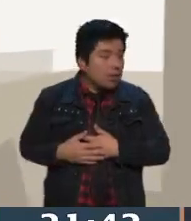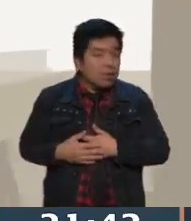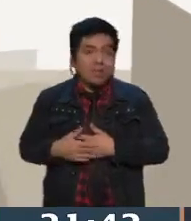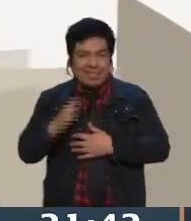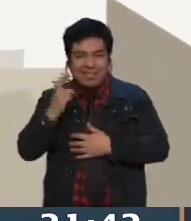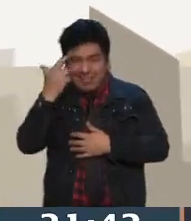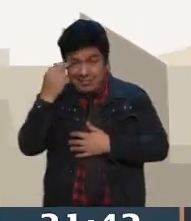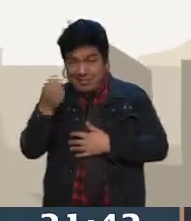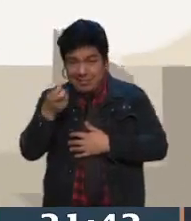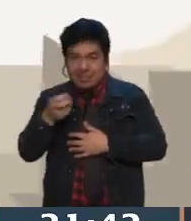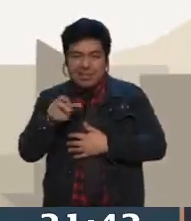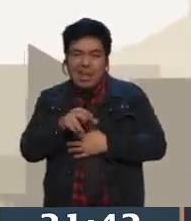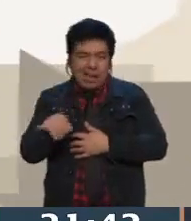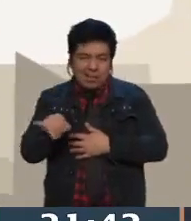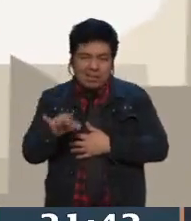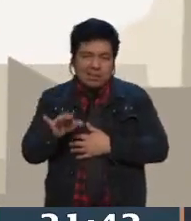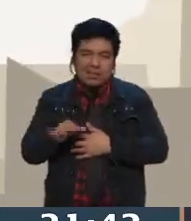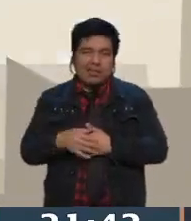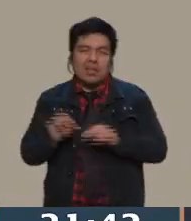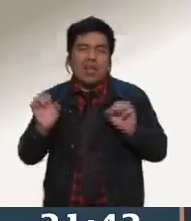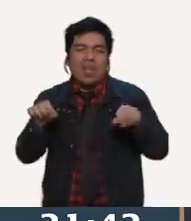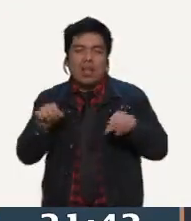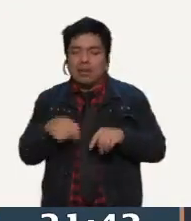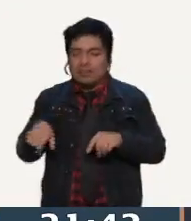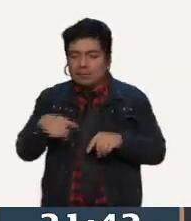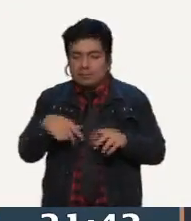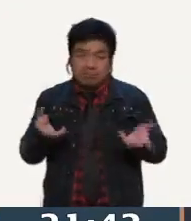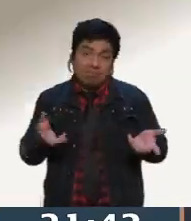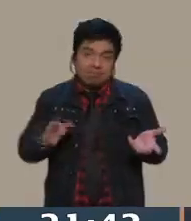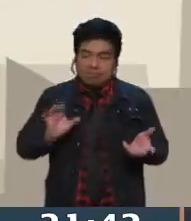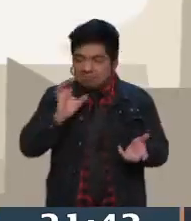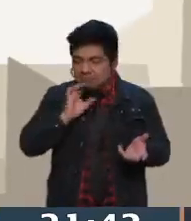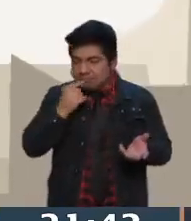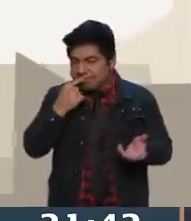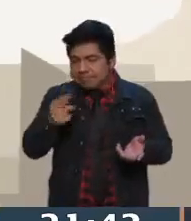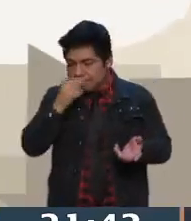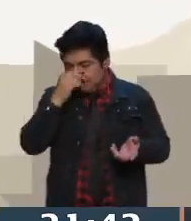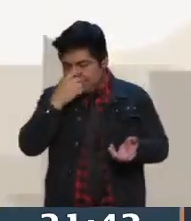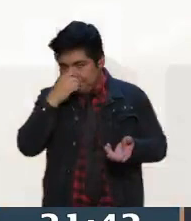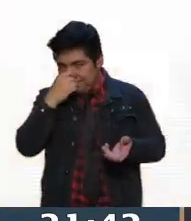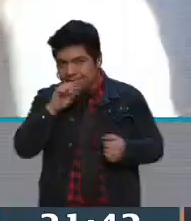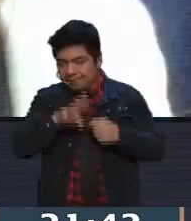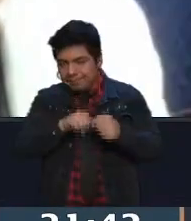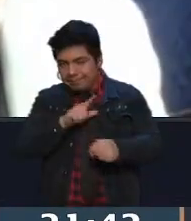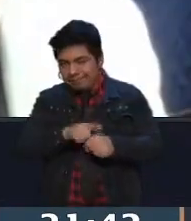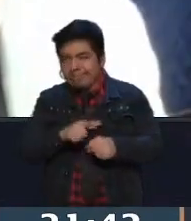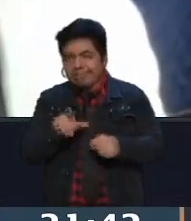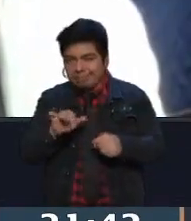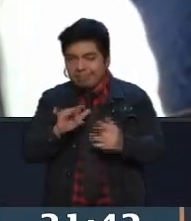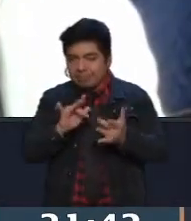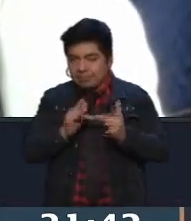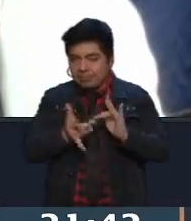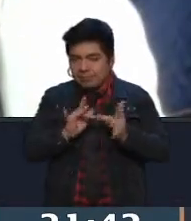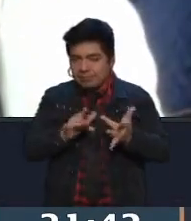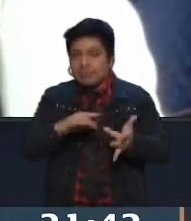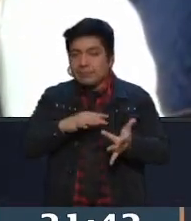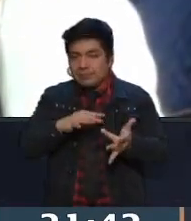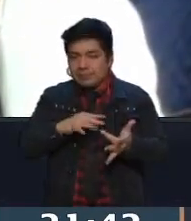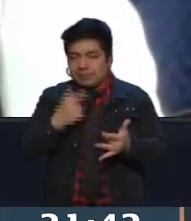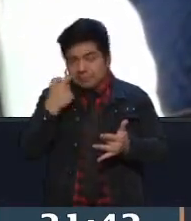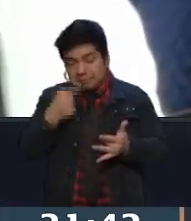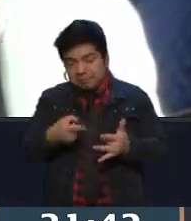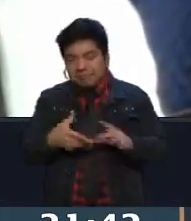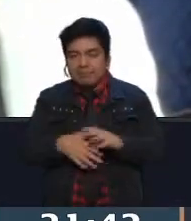la silla, cosas como cotorras curiosas que, bueno, naturalmente son asuntos de redes sociales que